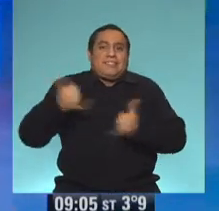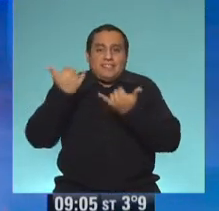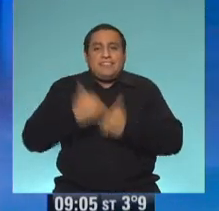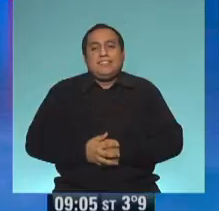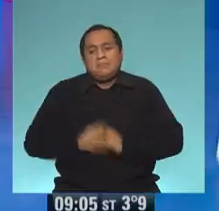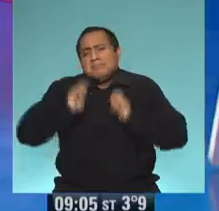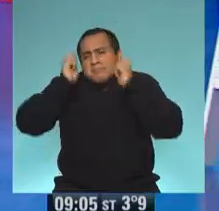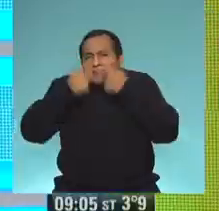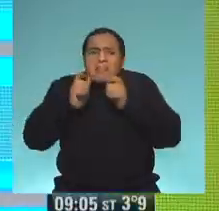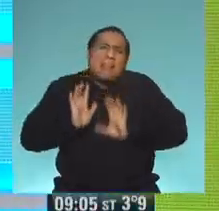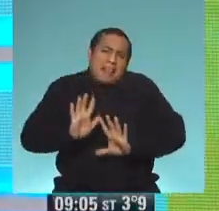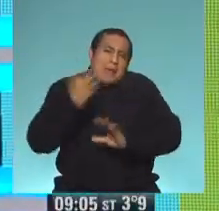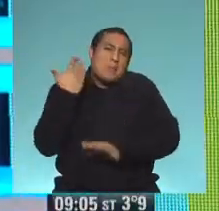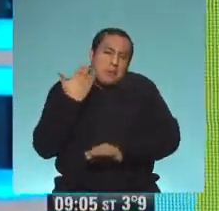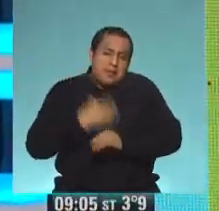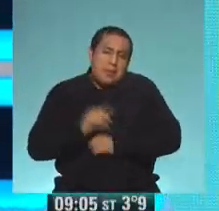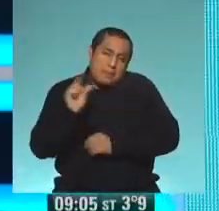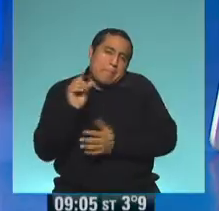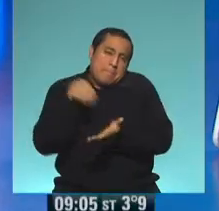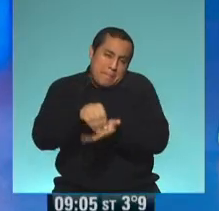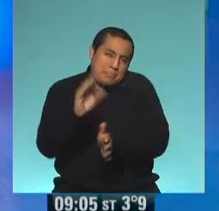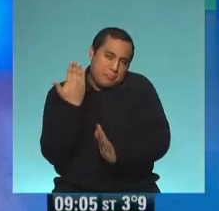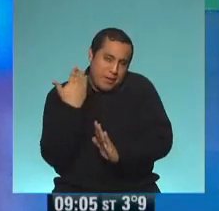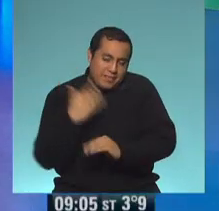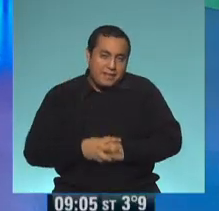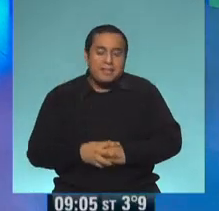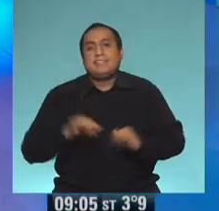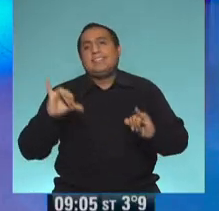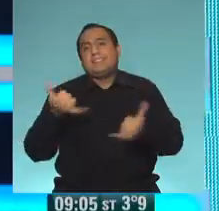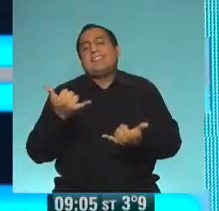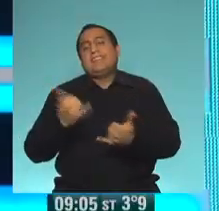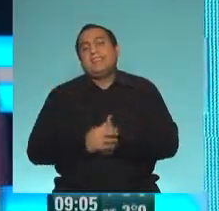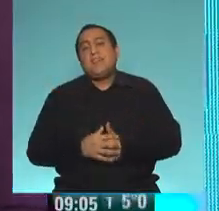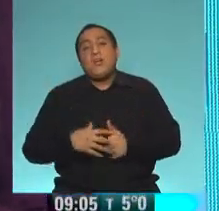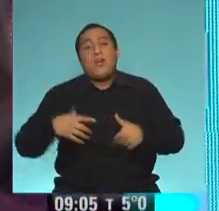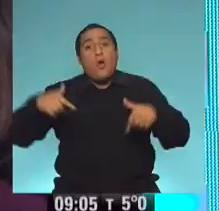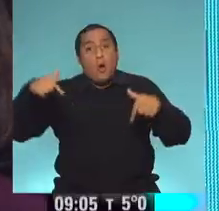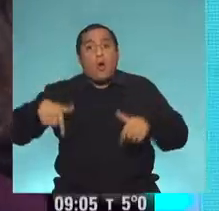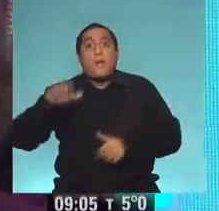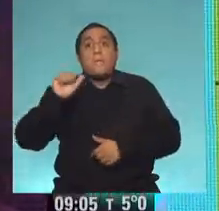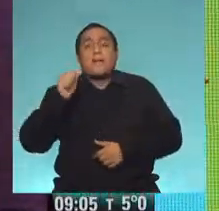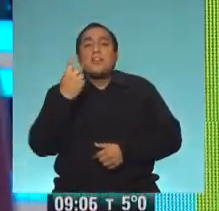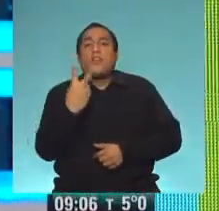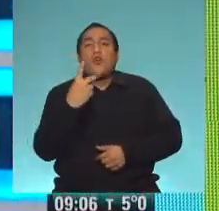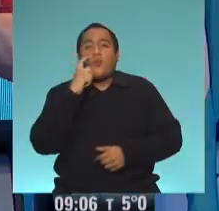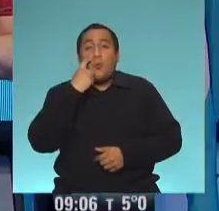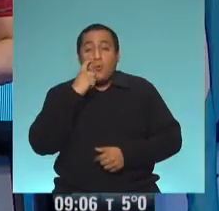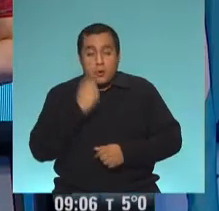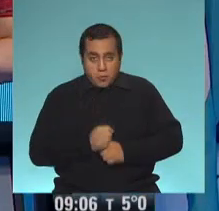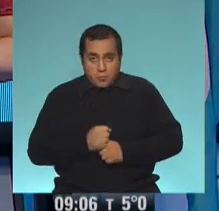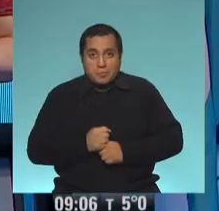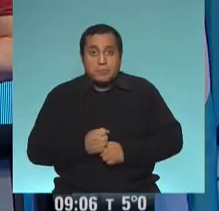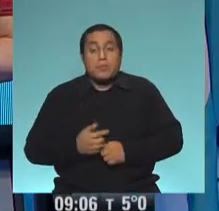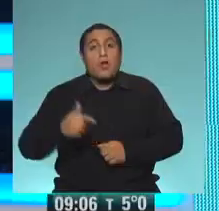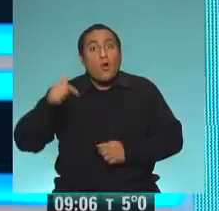Déjense el pijama, un ratito más pueden, ¿no es cierto? Se lo permitimos. Obvio. Claro, claro que sí. Bueno, hoy, martes 2 de junio. 2 de junio.